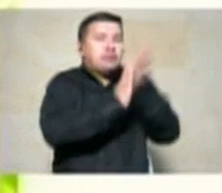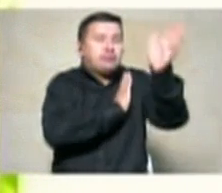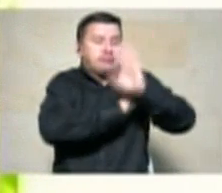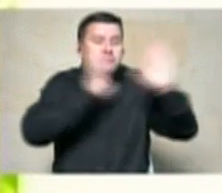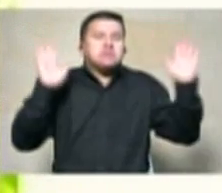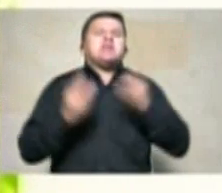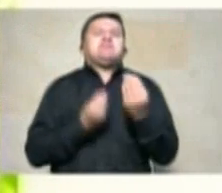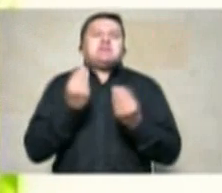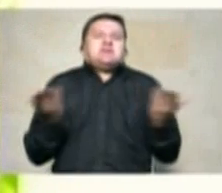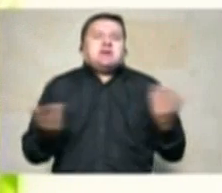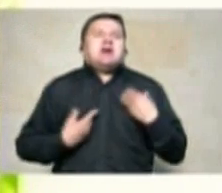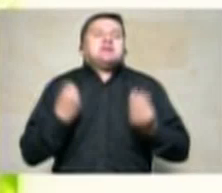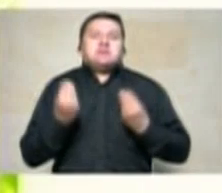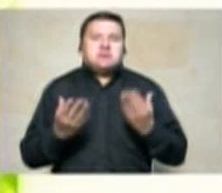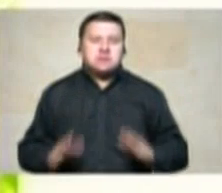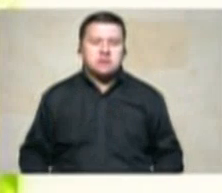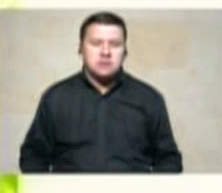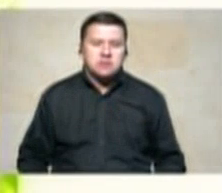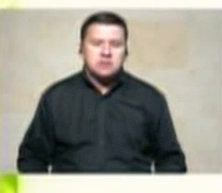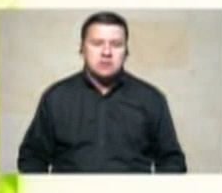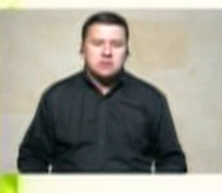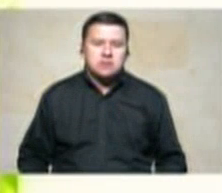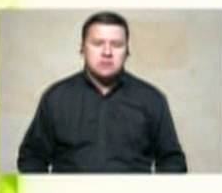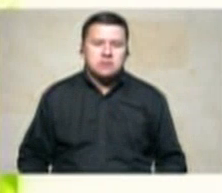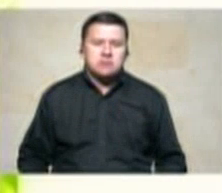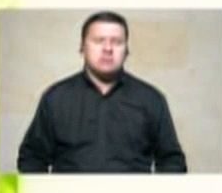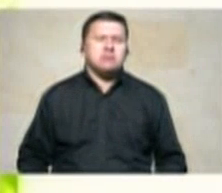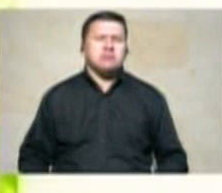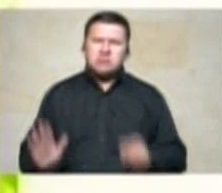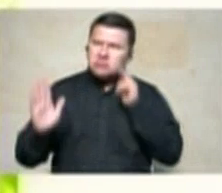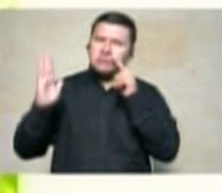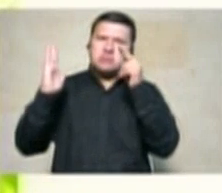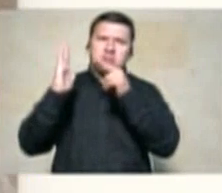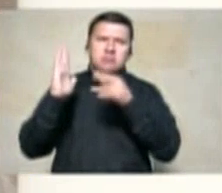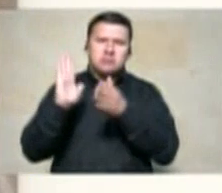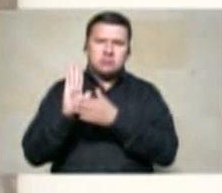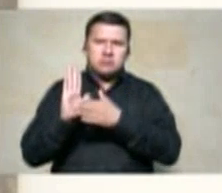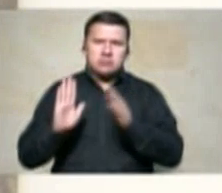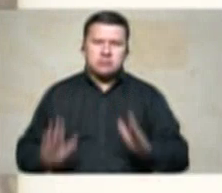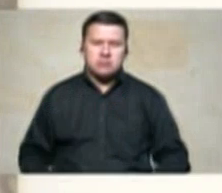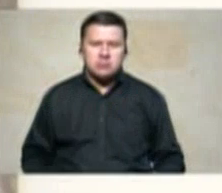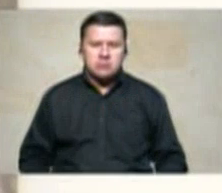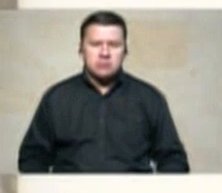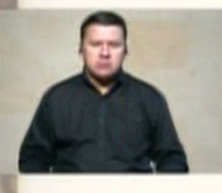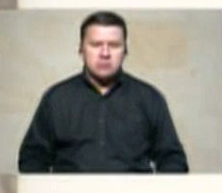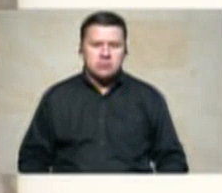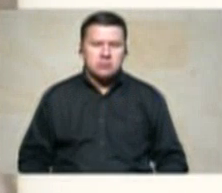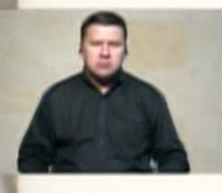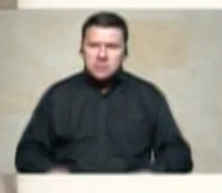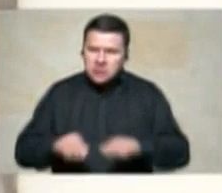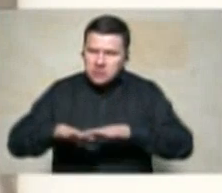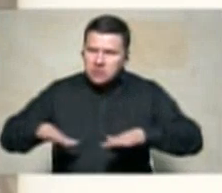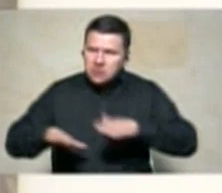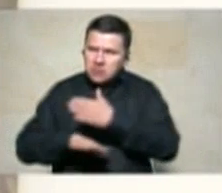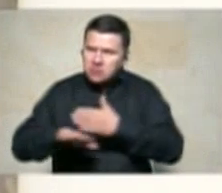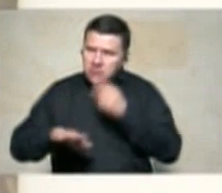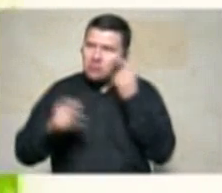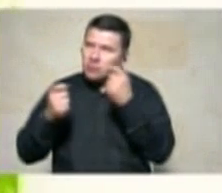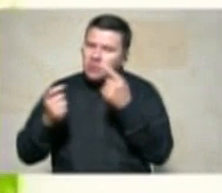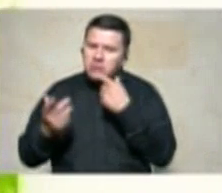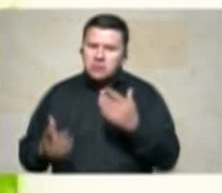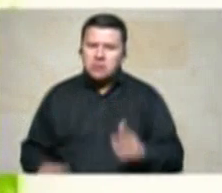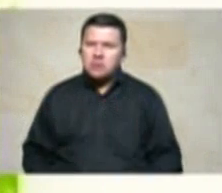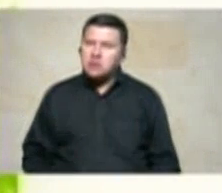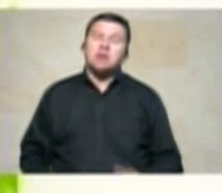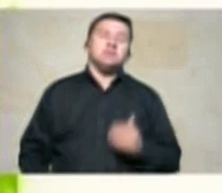¿qué más esperaba? Y uno ve en los letreros cuando va uno, restitución de tierra, entonces, sí, Entonces